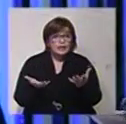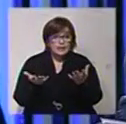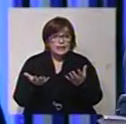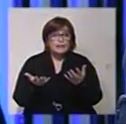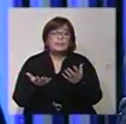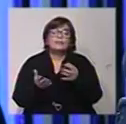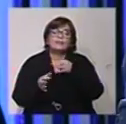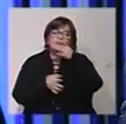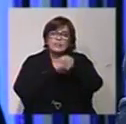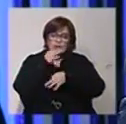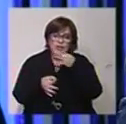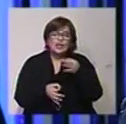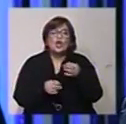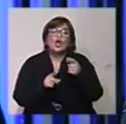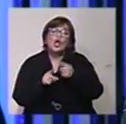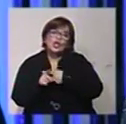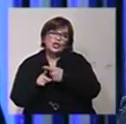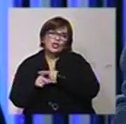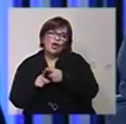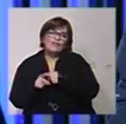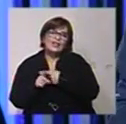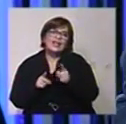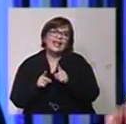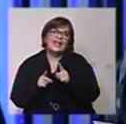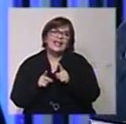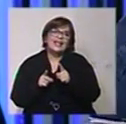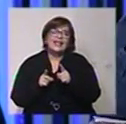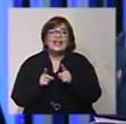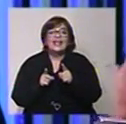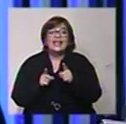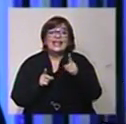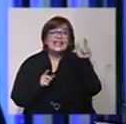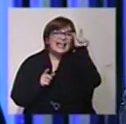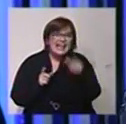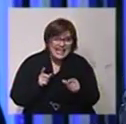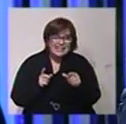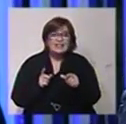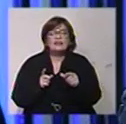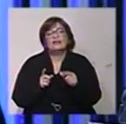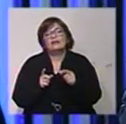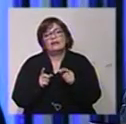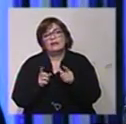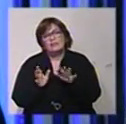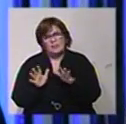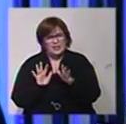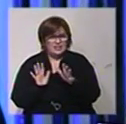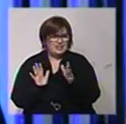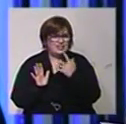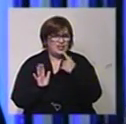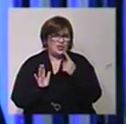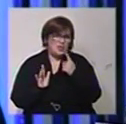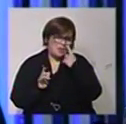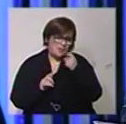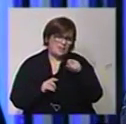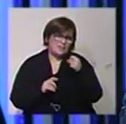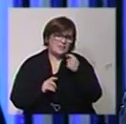habló de la novia de Asia Argento, la novia italiana que tenía. Por un momento me pareció que era un poco machista porque le